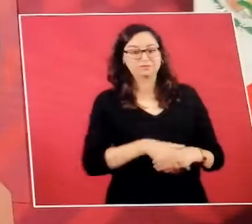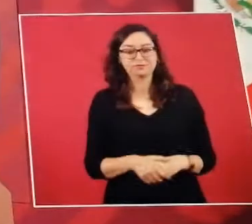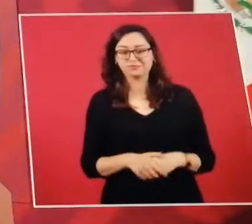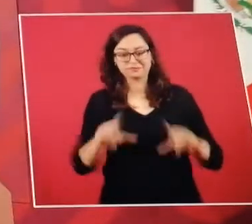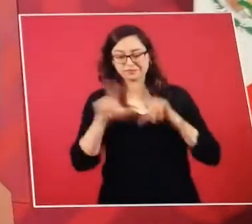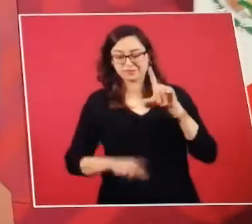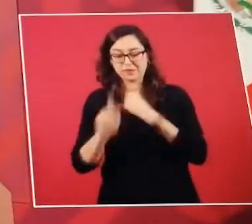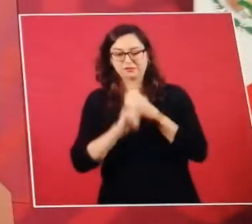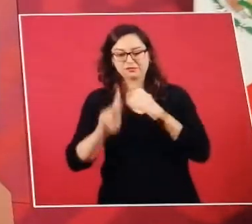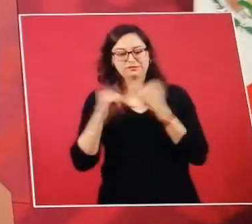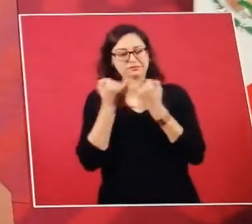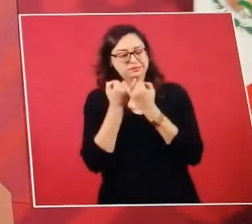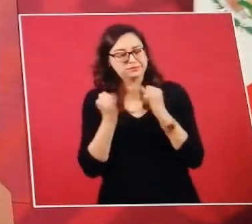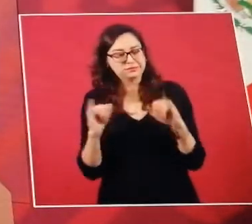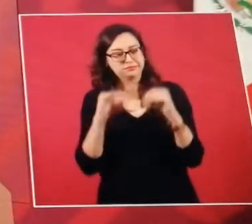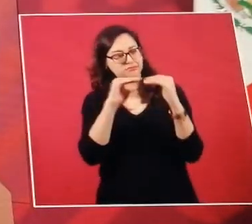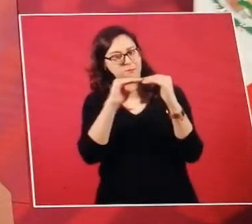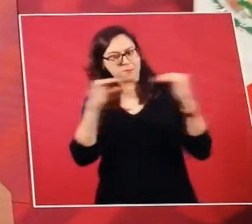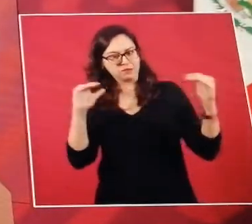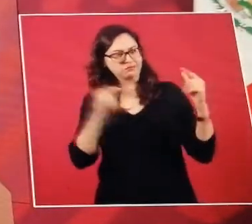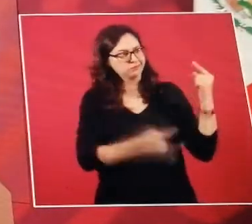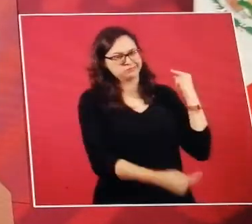Entonces, le escribí al presidente Biden